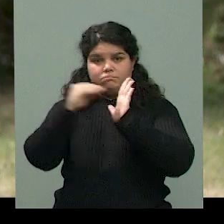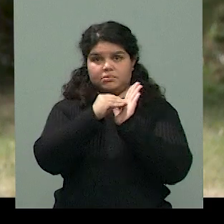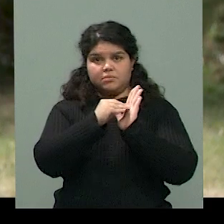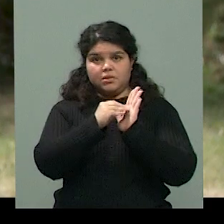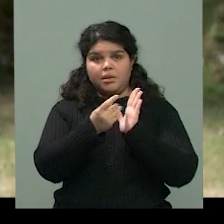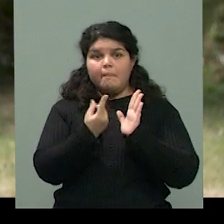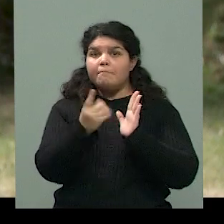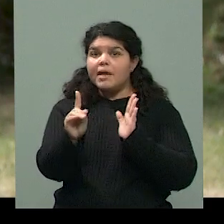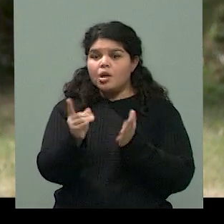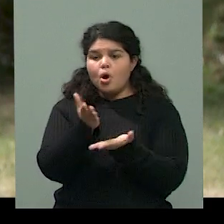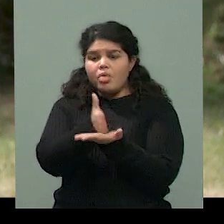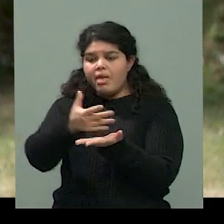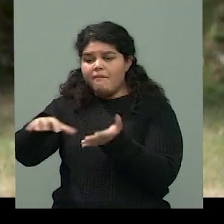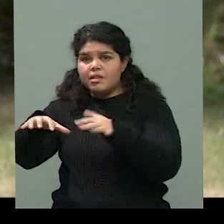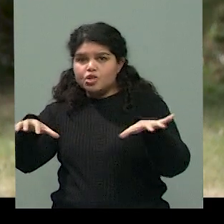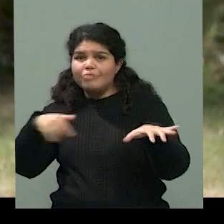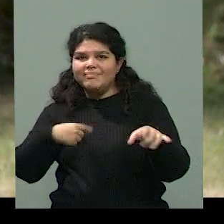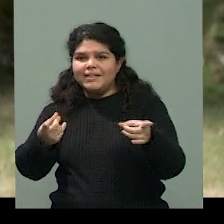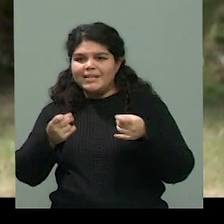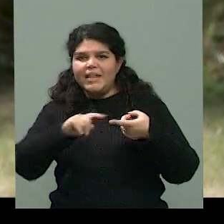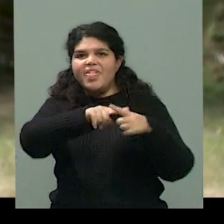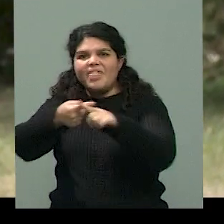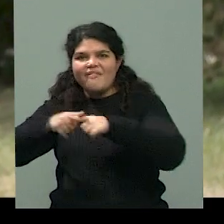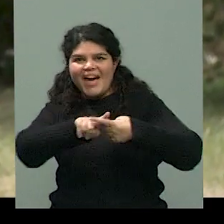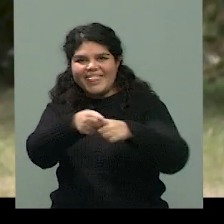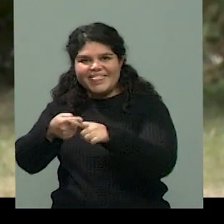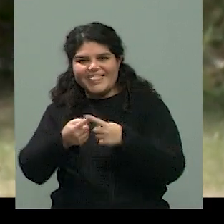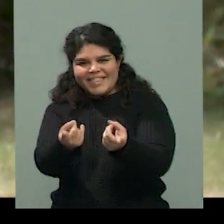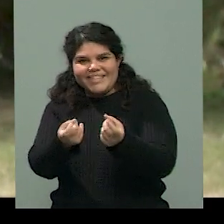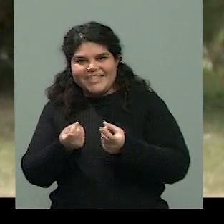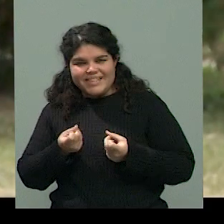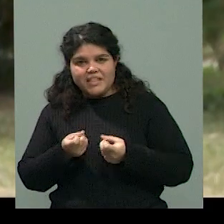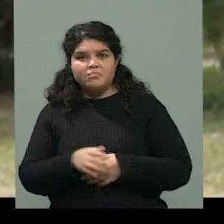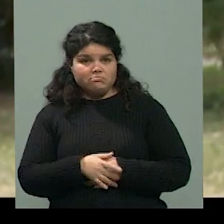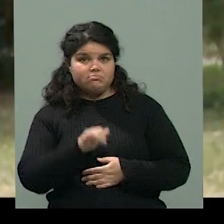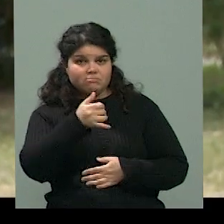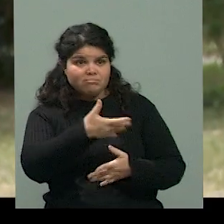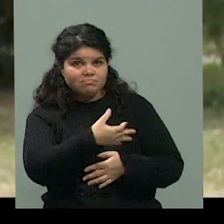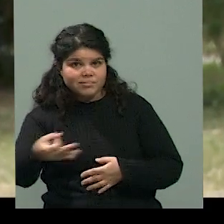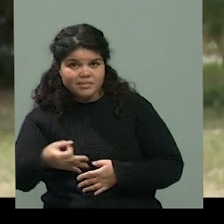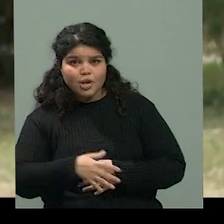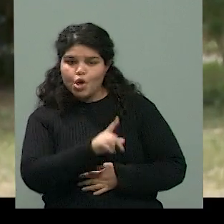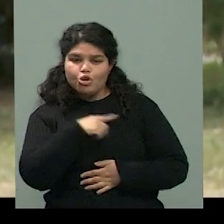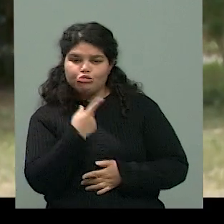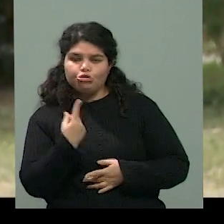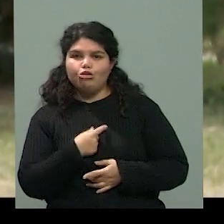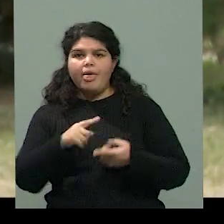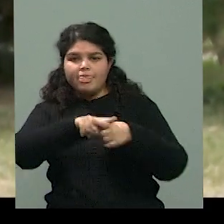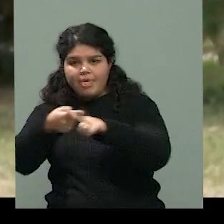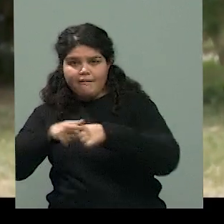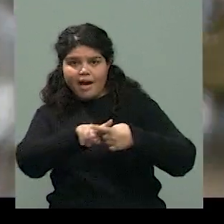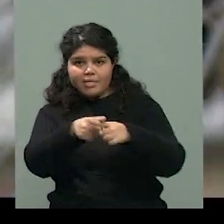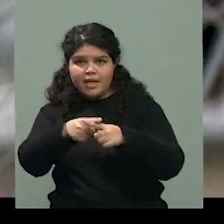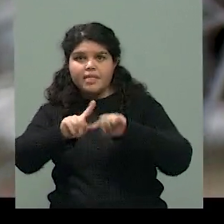medio? Absolutamente. Porque si nosotros nos ponemos de acuerdo en estos temas que van a formar parte de